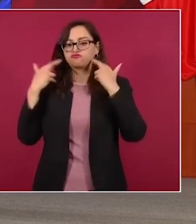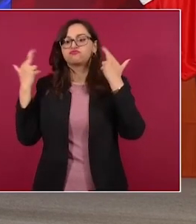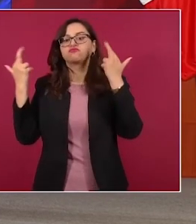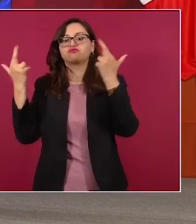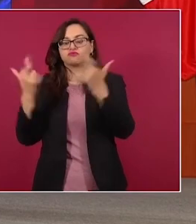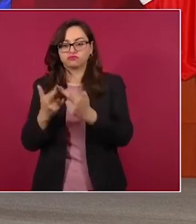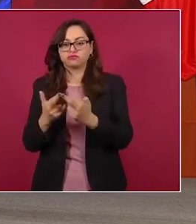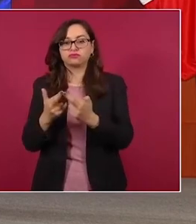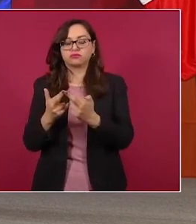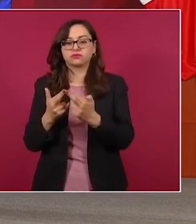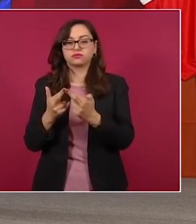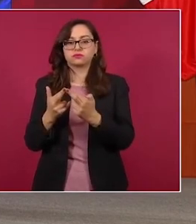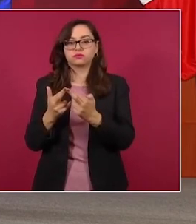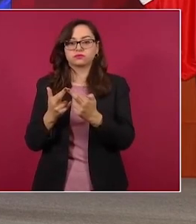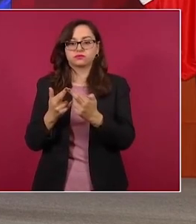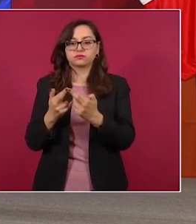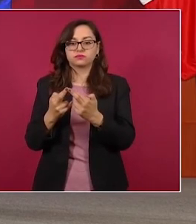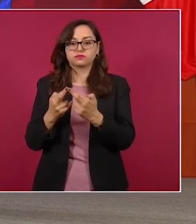porque aquí además